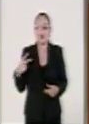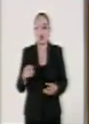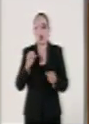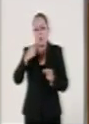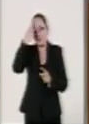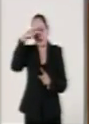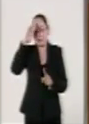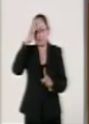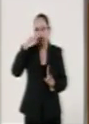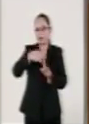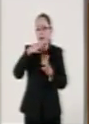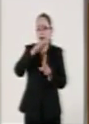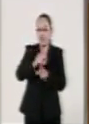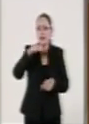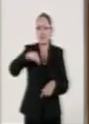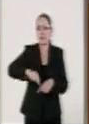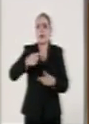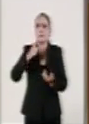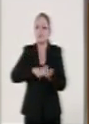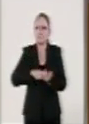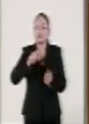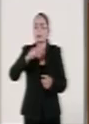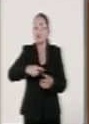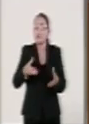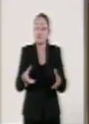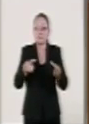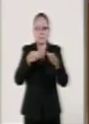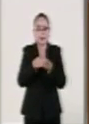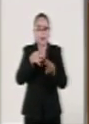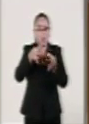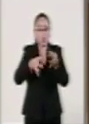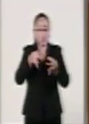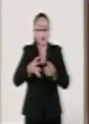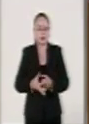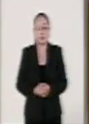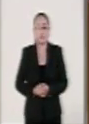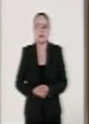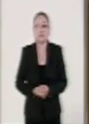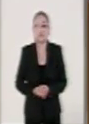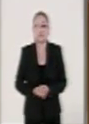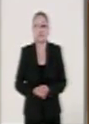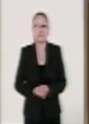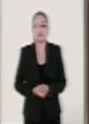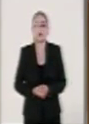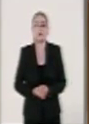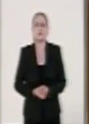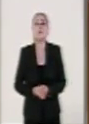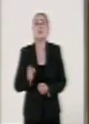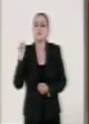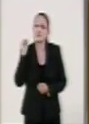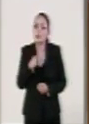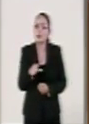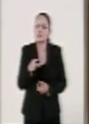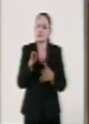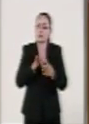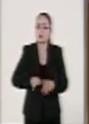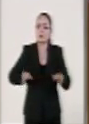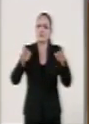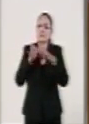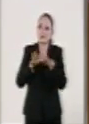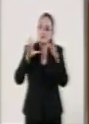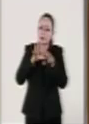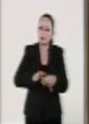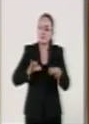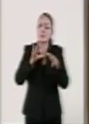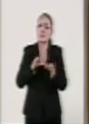este objetivo en nuestro orden supremo jurídico. Se coincide también en que pese a los esfuerzos